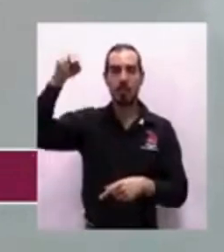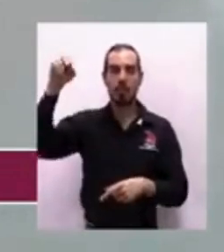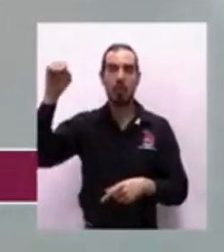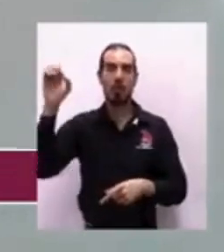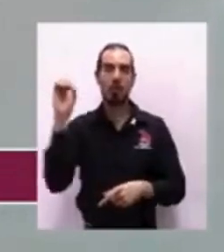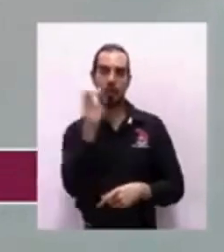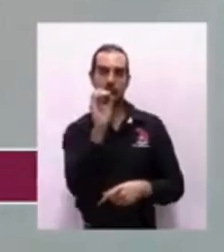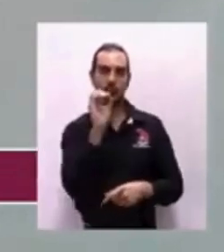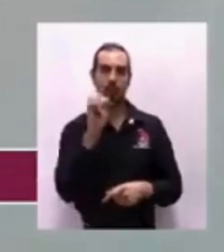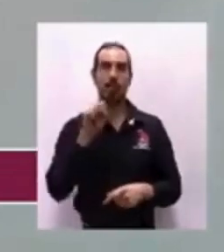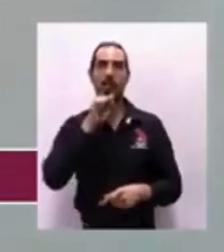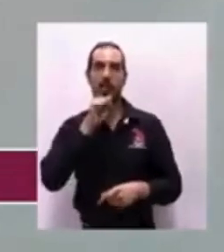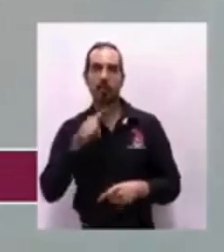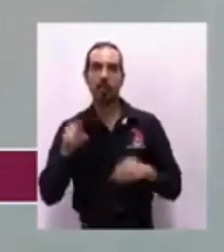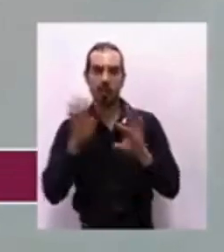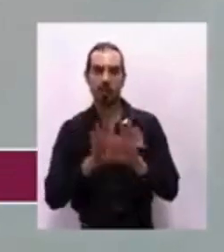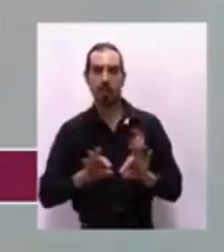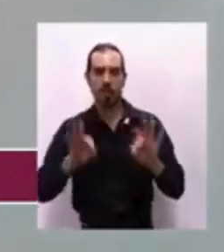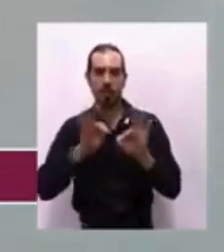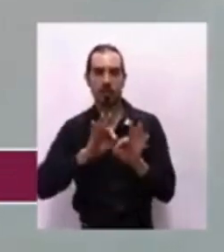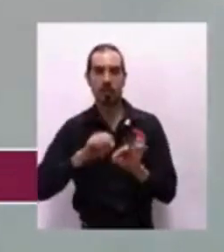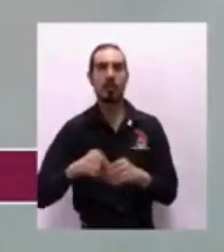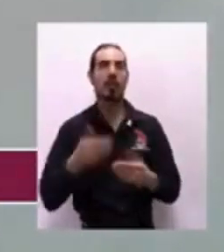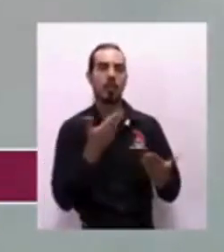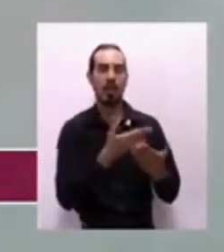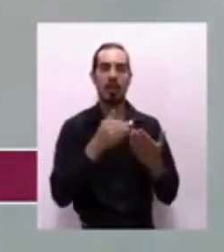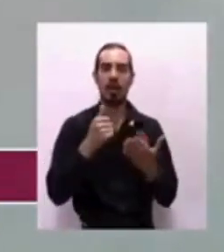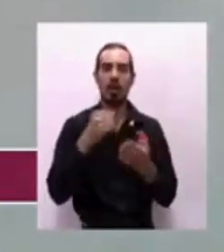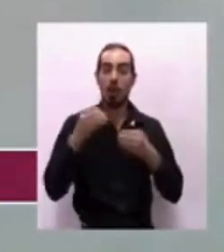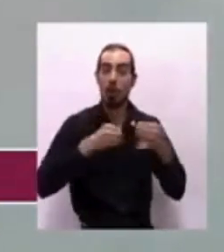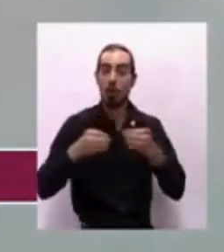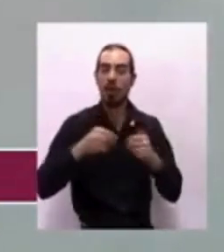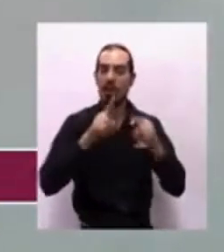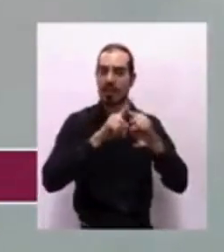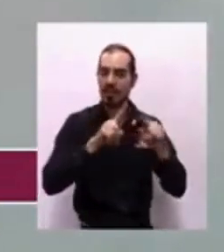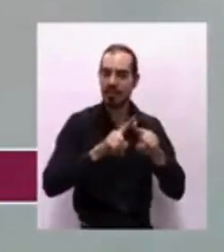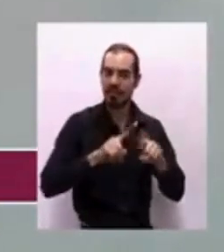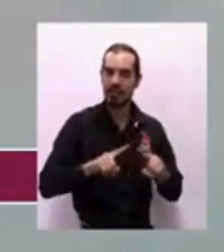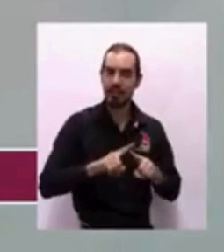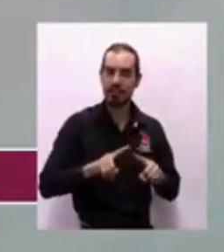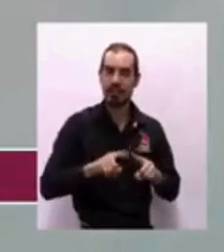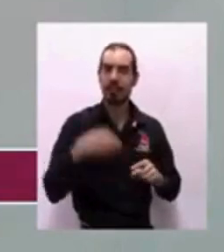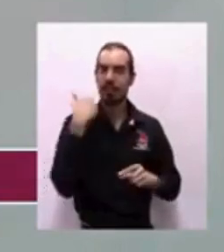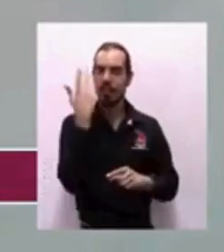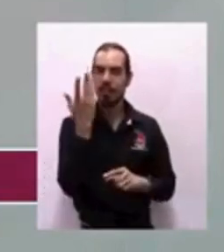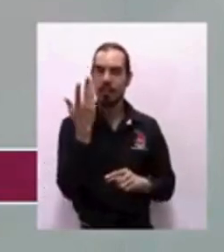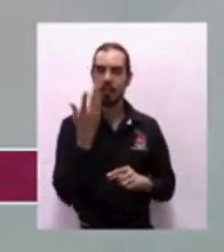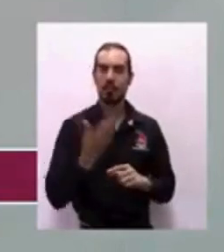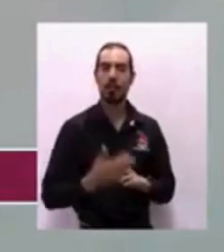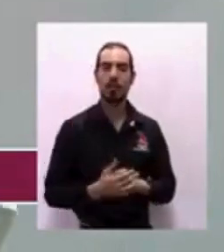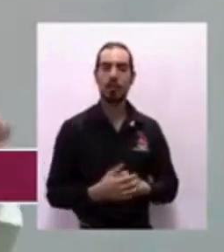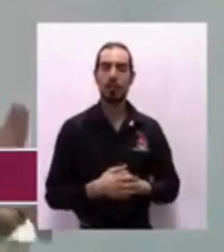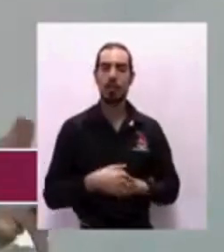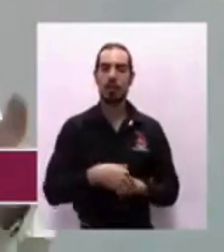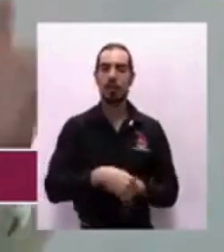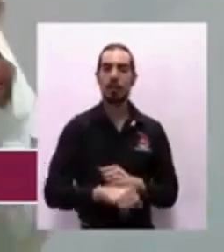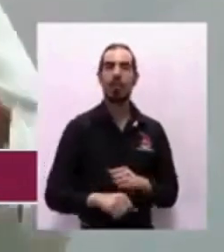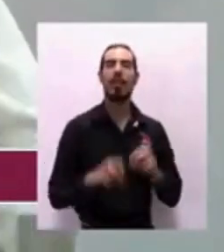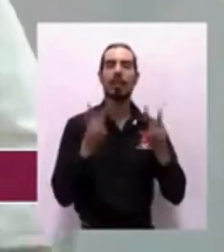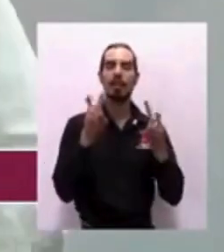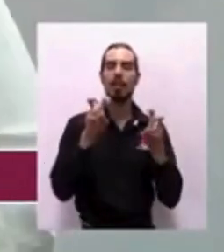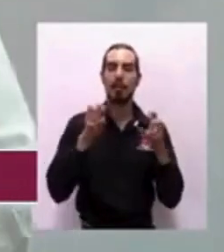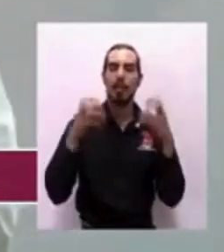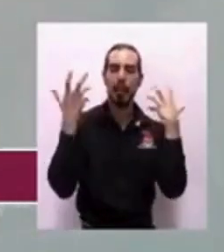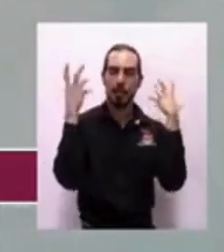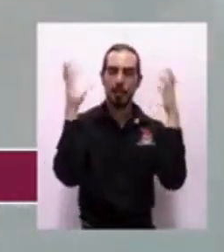dos obras emblemáticas que queremos hacer en esta administración. Y bueno, ya el tema de las patrullas,